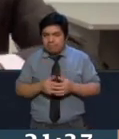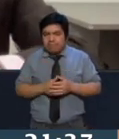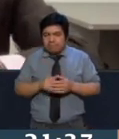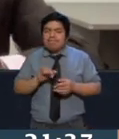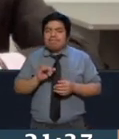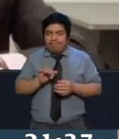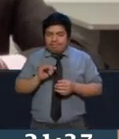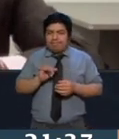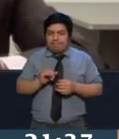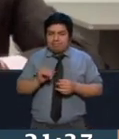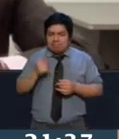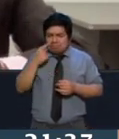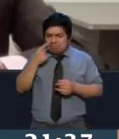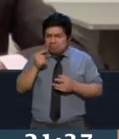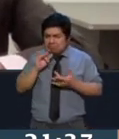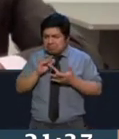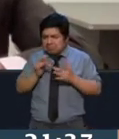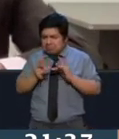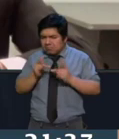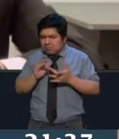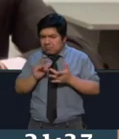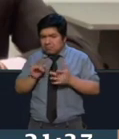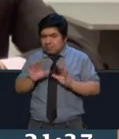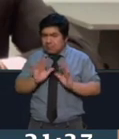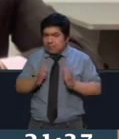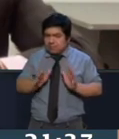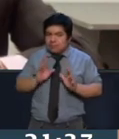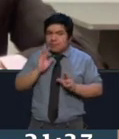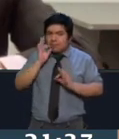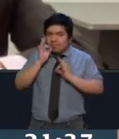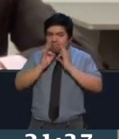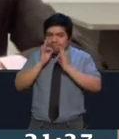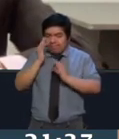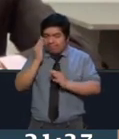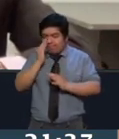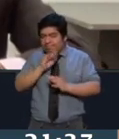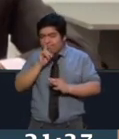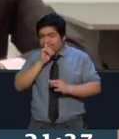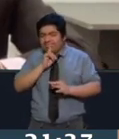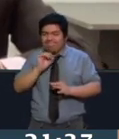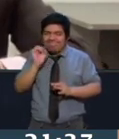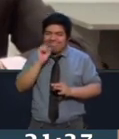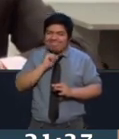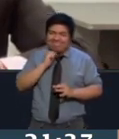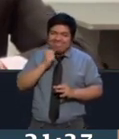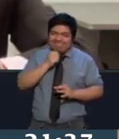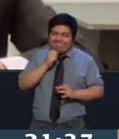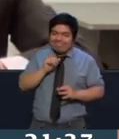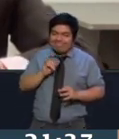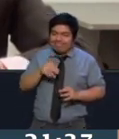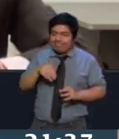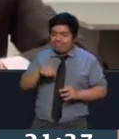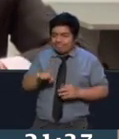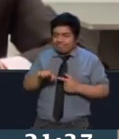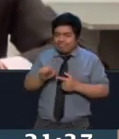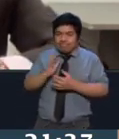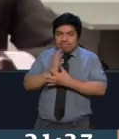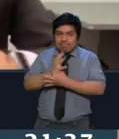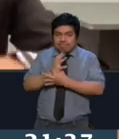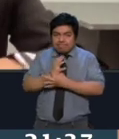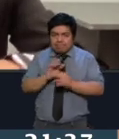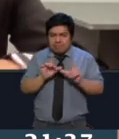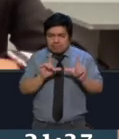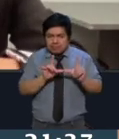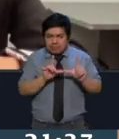es, estuvo circulando, ya esta es una noticia falsa, una mentira vieja, que el INE emite credenciales